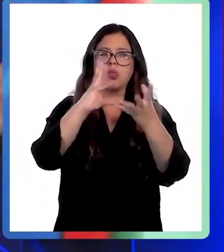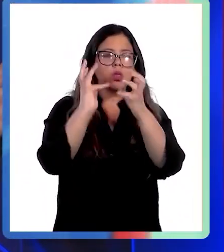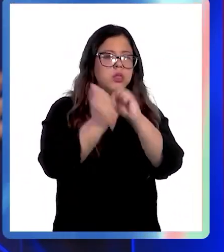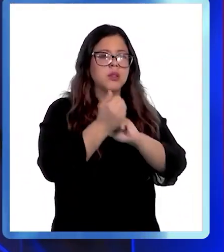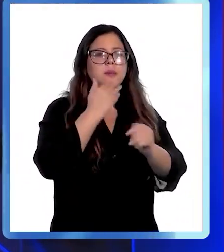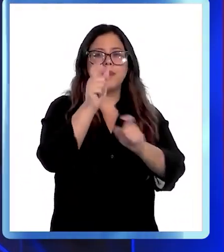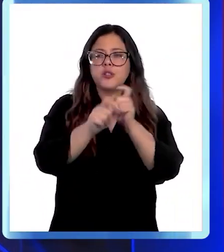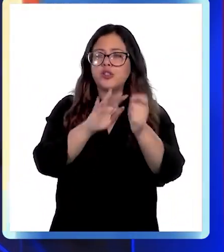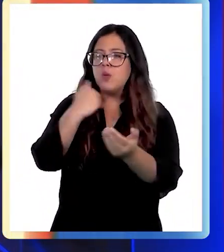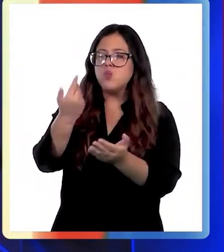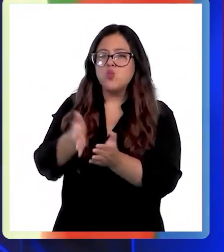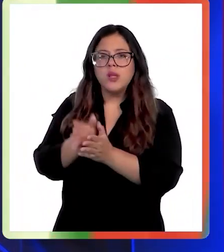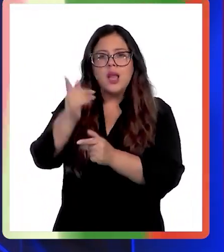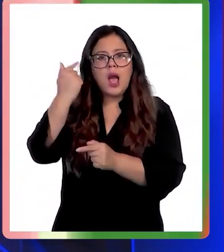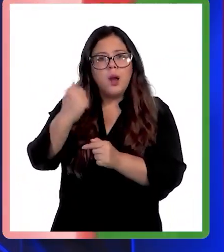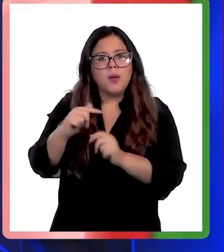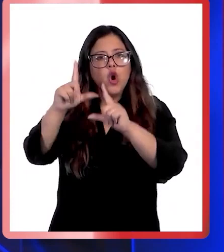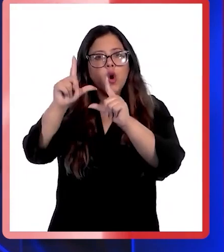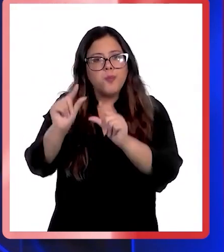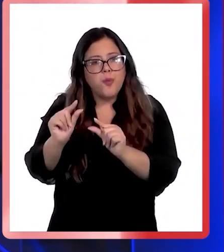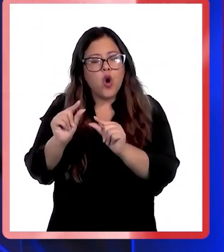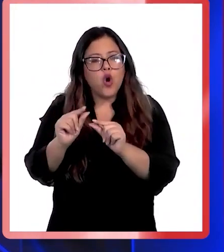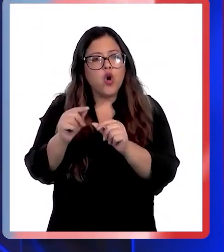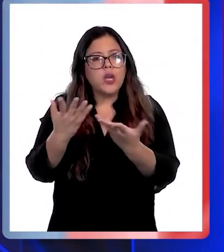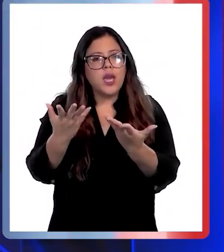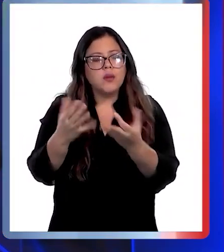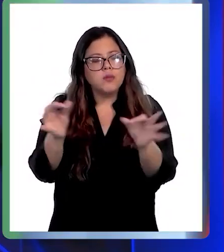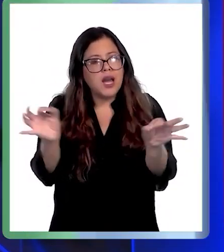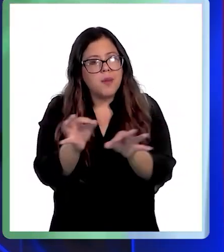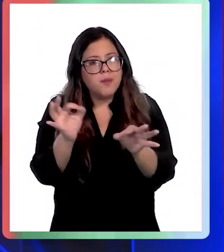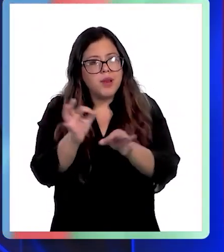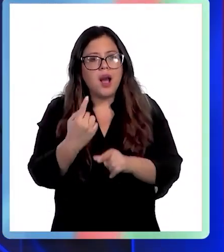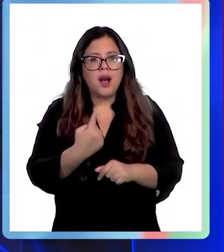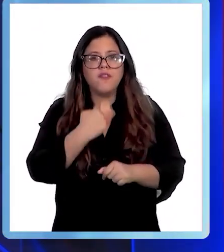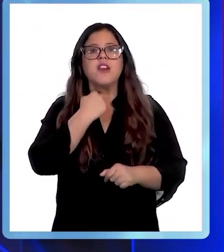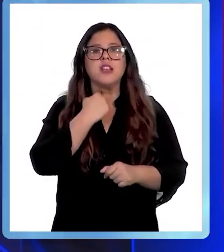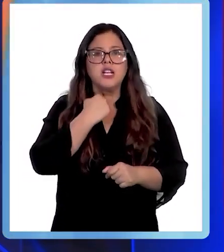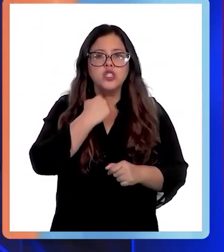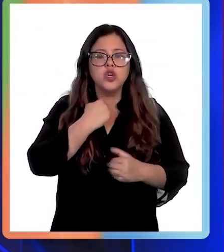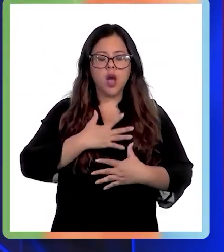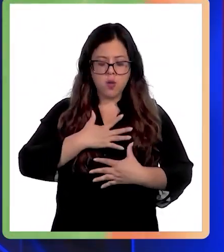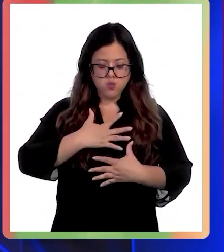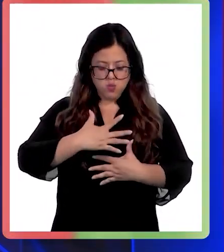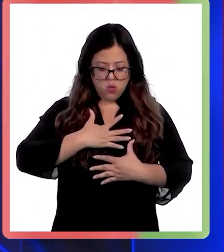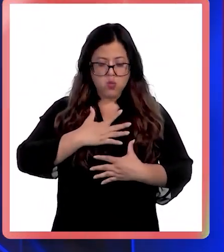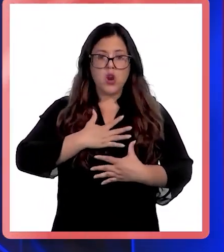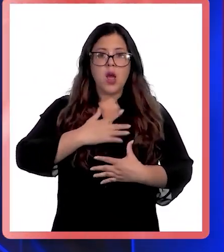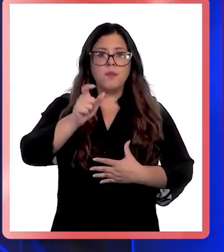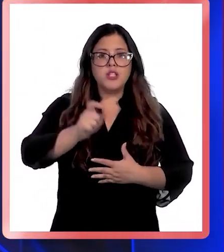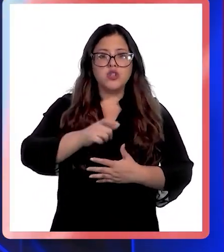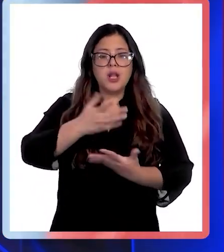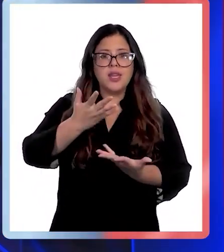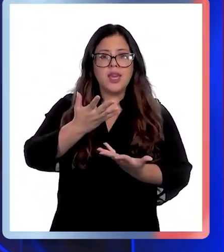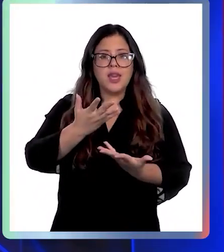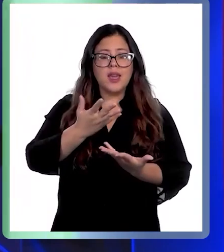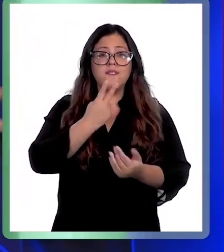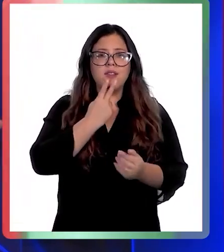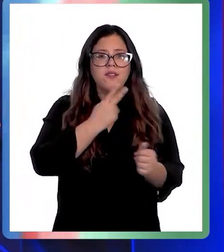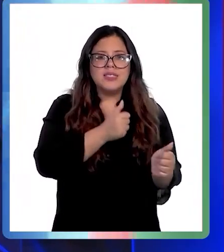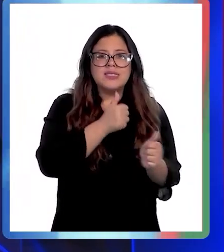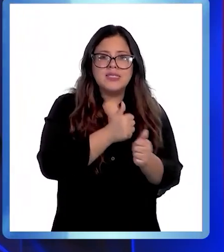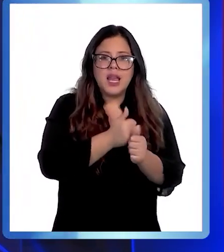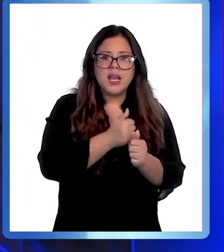fallecidos. Pocas veces se ahonda y se profundiza en el daño que genera a nivel pulmonar en una persona que vive en